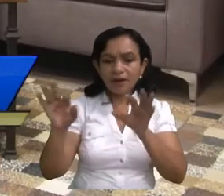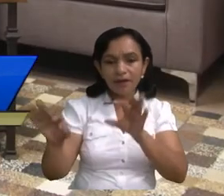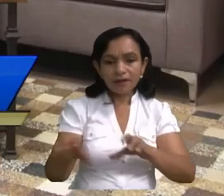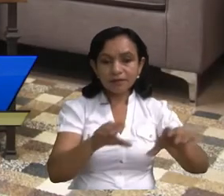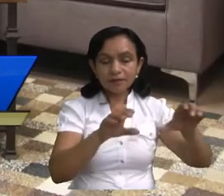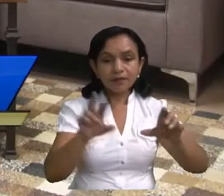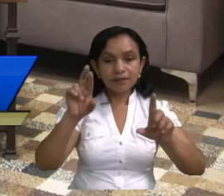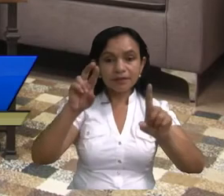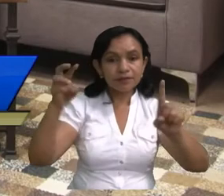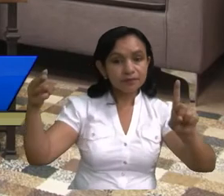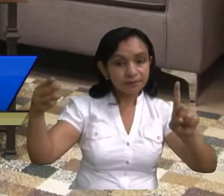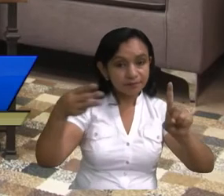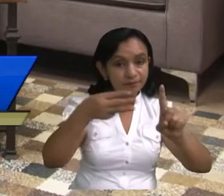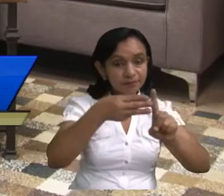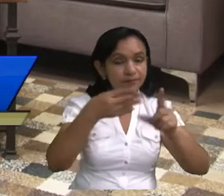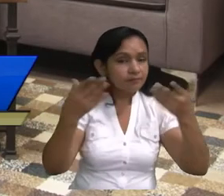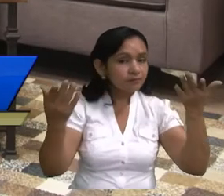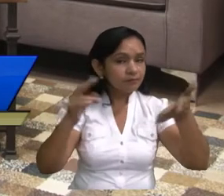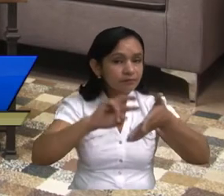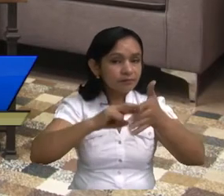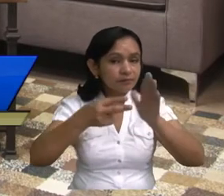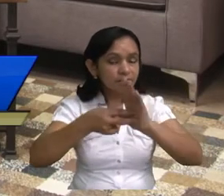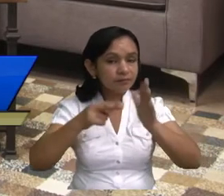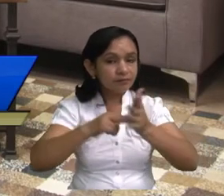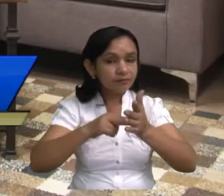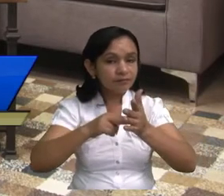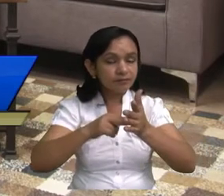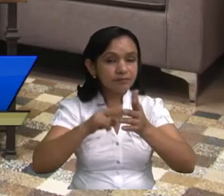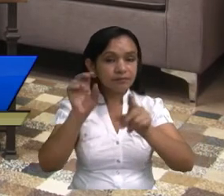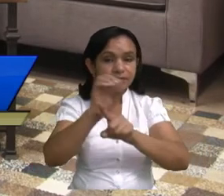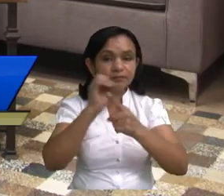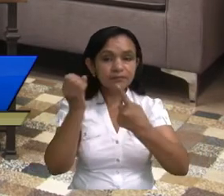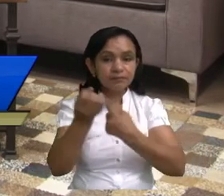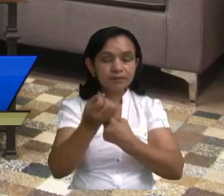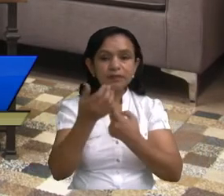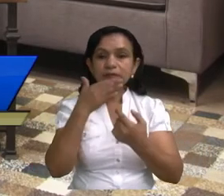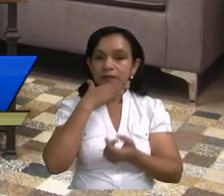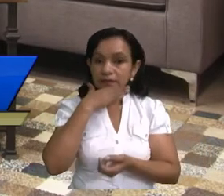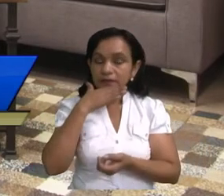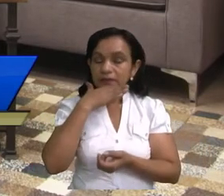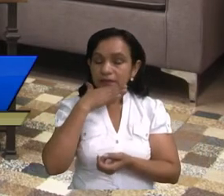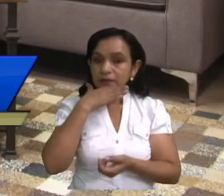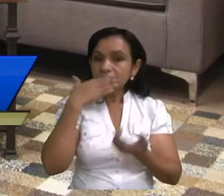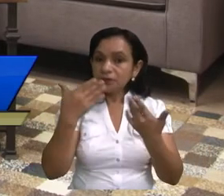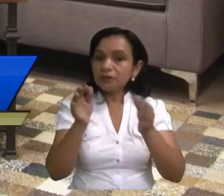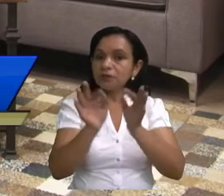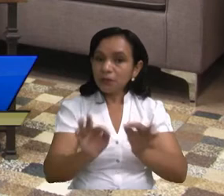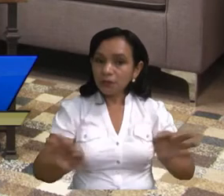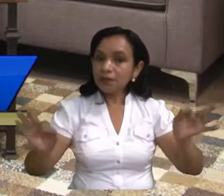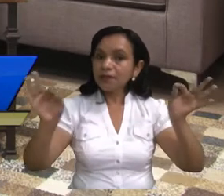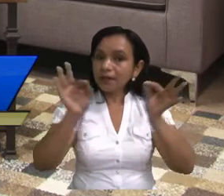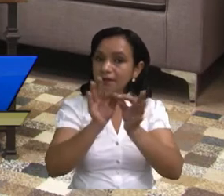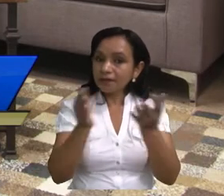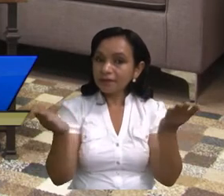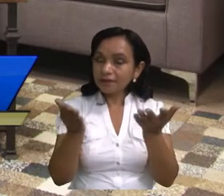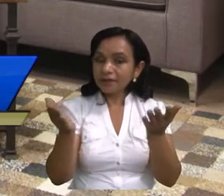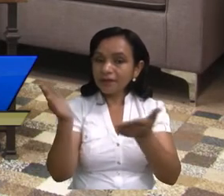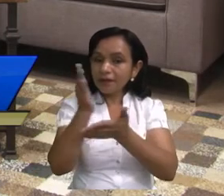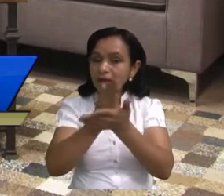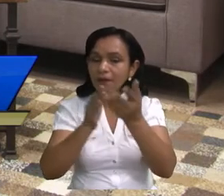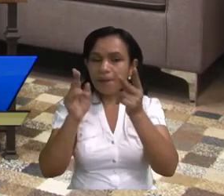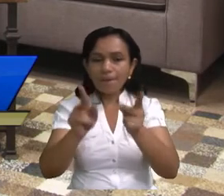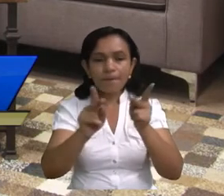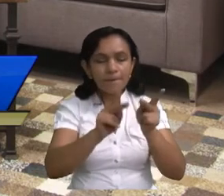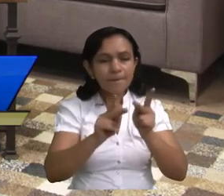regionales, en términos generales, a nivel organizativo implica una complejidad bastante importante. Y de repente algunas